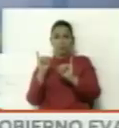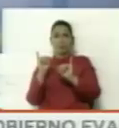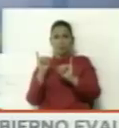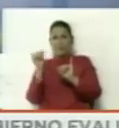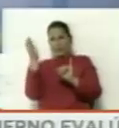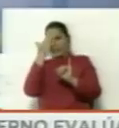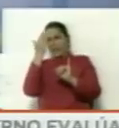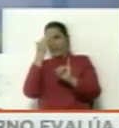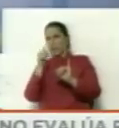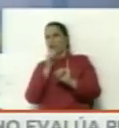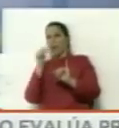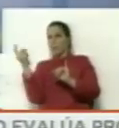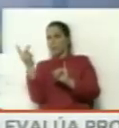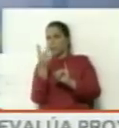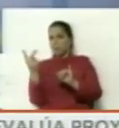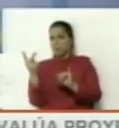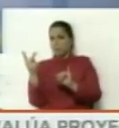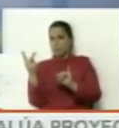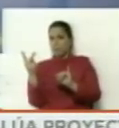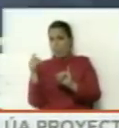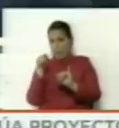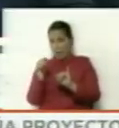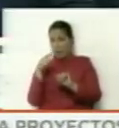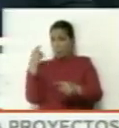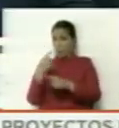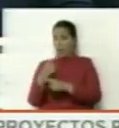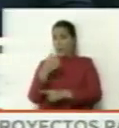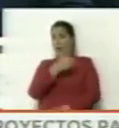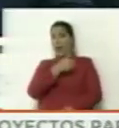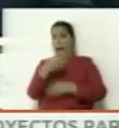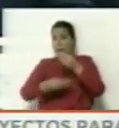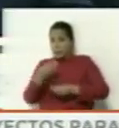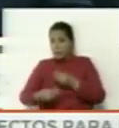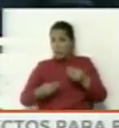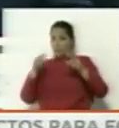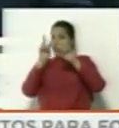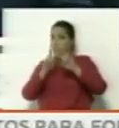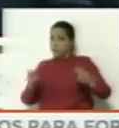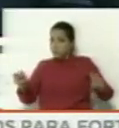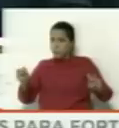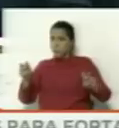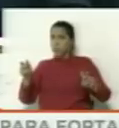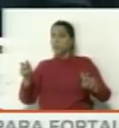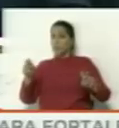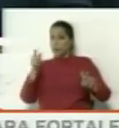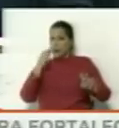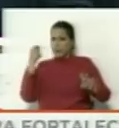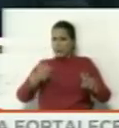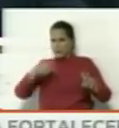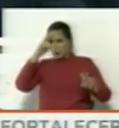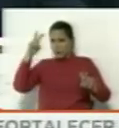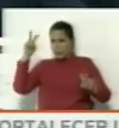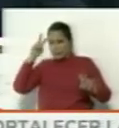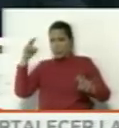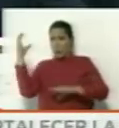identificadas? Así que si quiere hacer una investigación, señor canciller de Colombia, empiece por ahí.